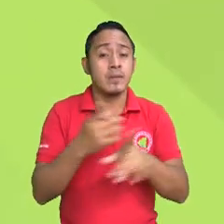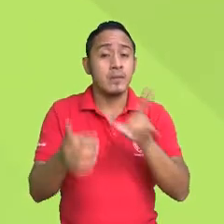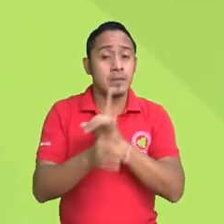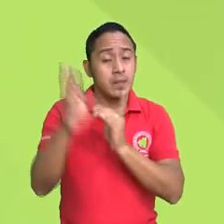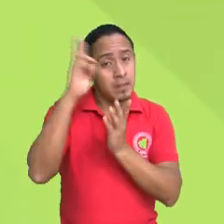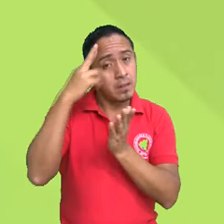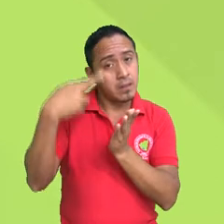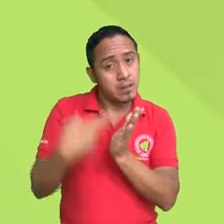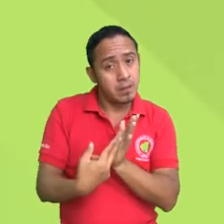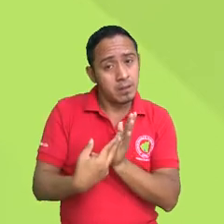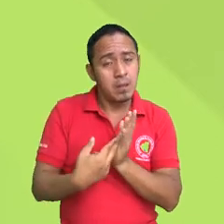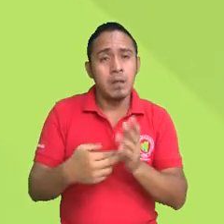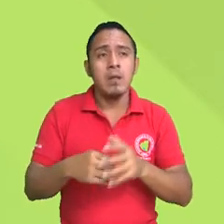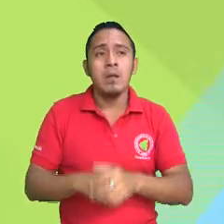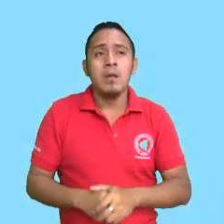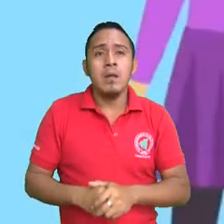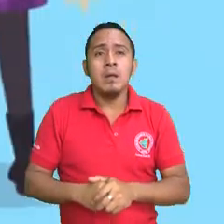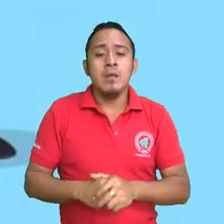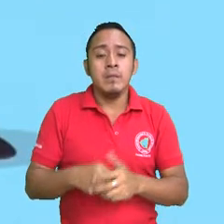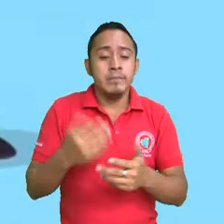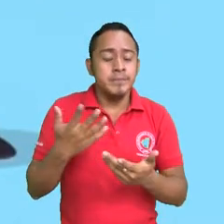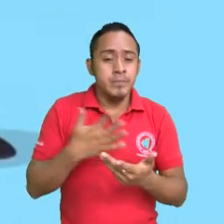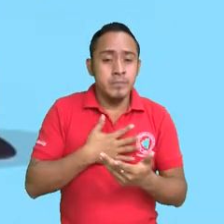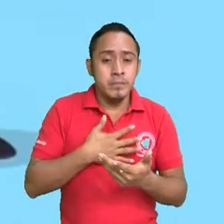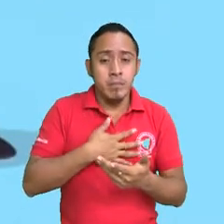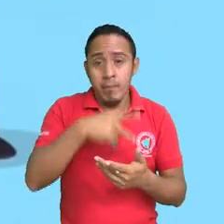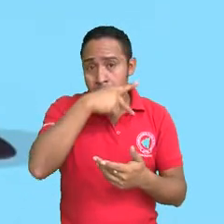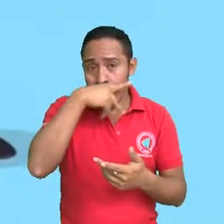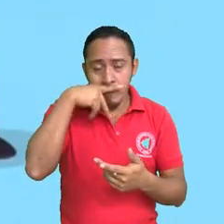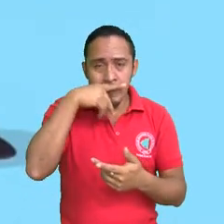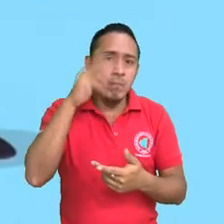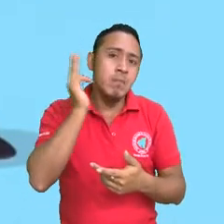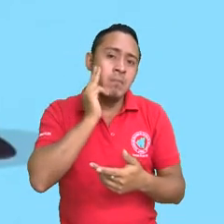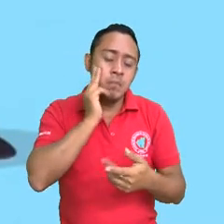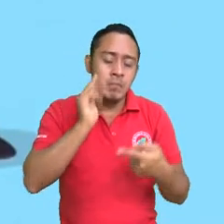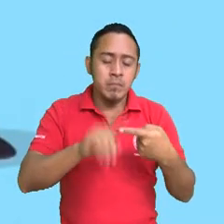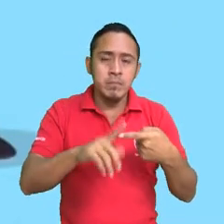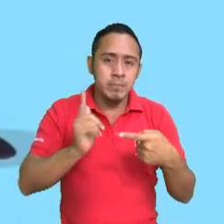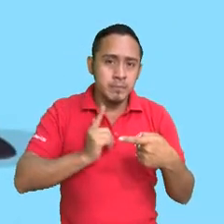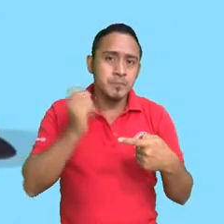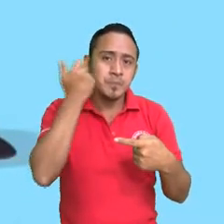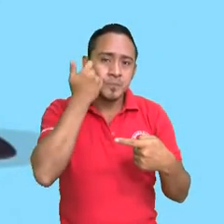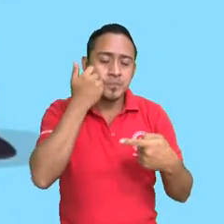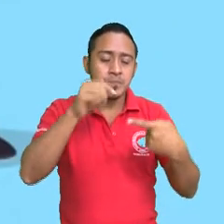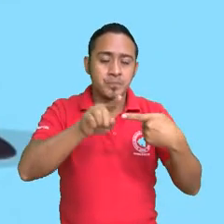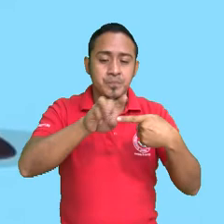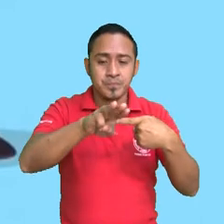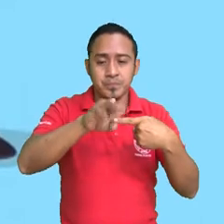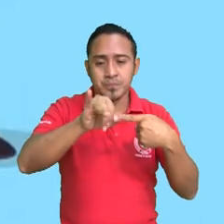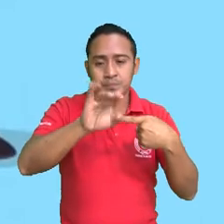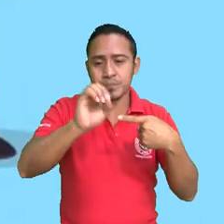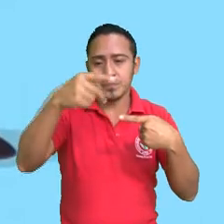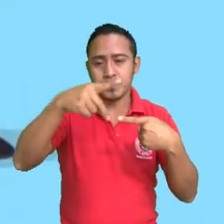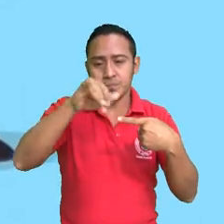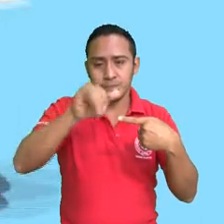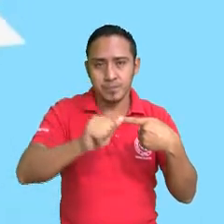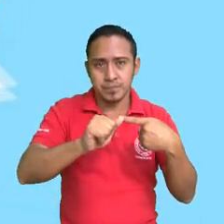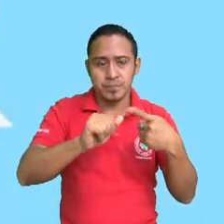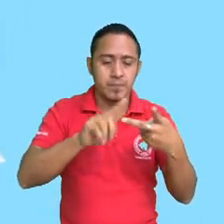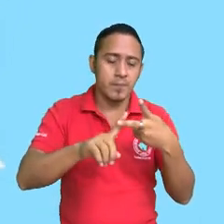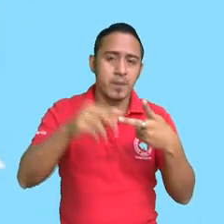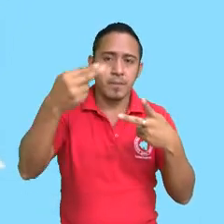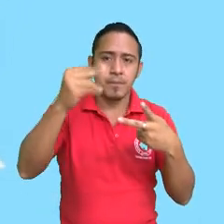que si nuestros padres tenían miopía, hipermetropía y alguna deficiencia visual o usan lentes muy